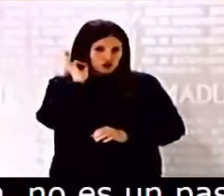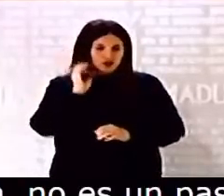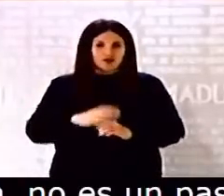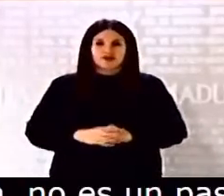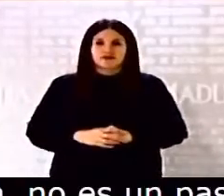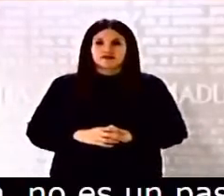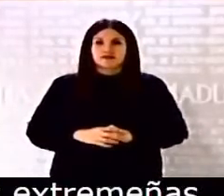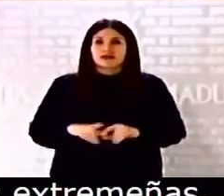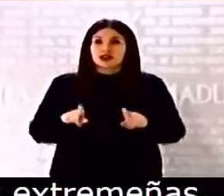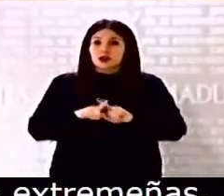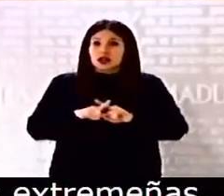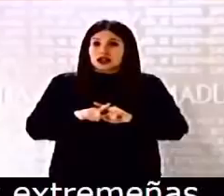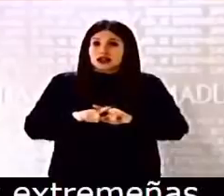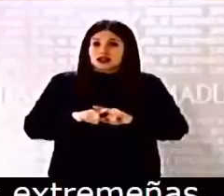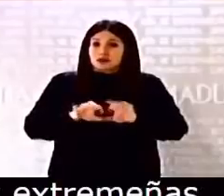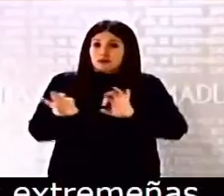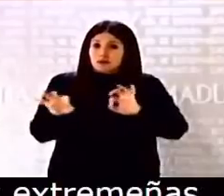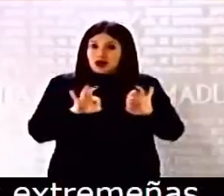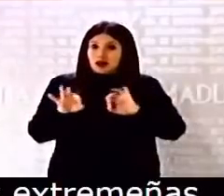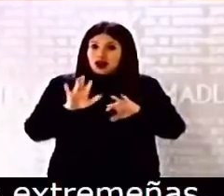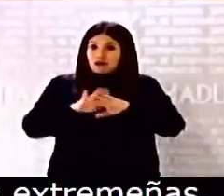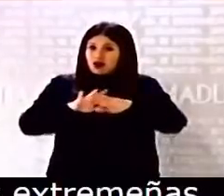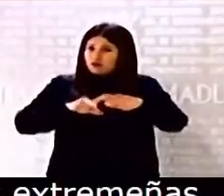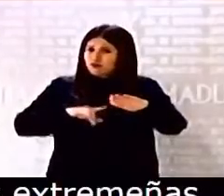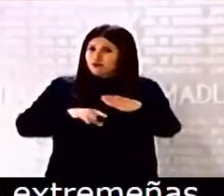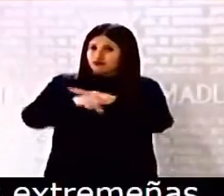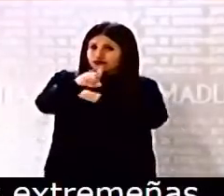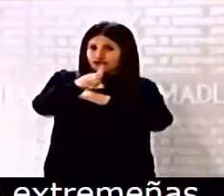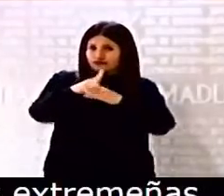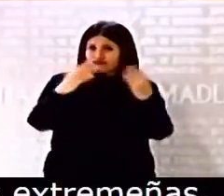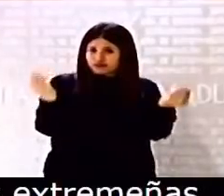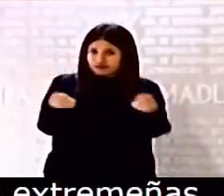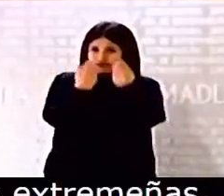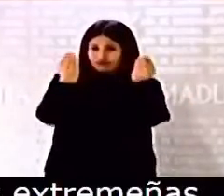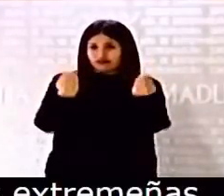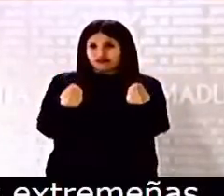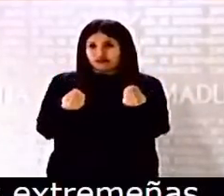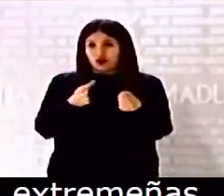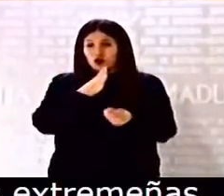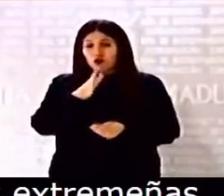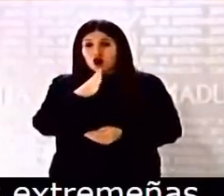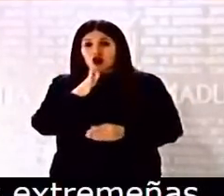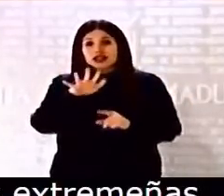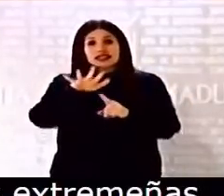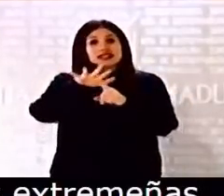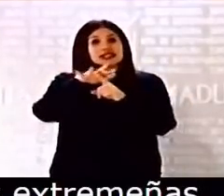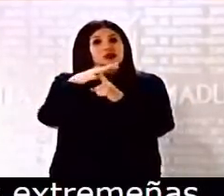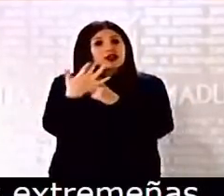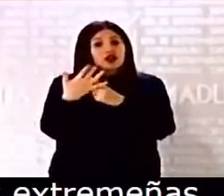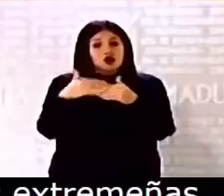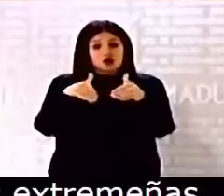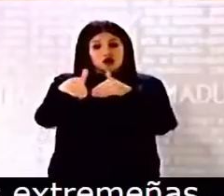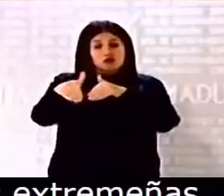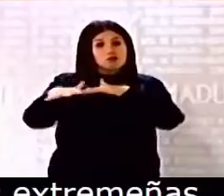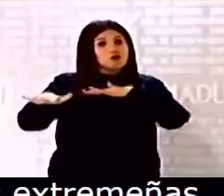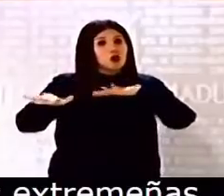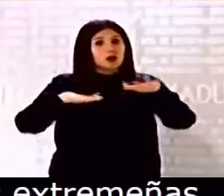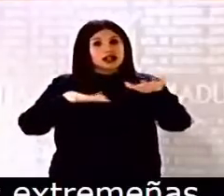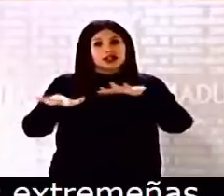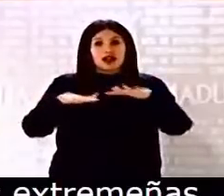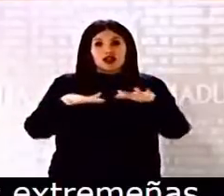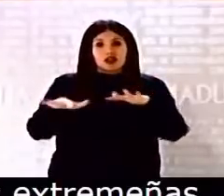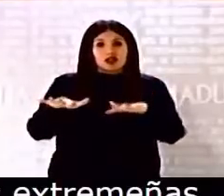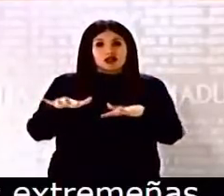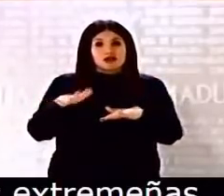Coger impulso para prepararnos ante una situación de movilidad